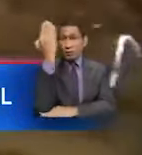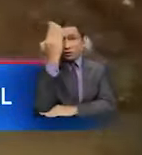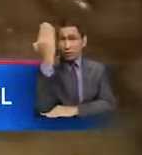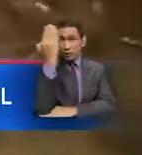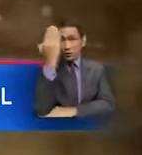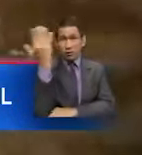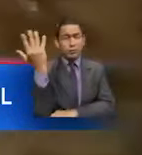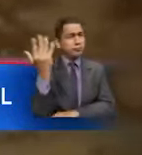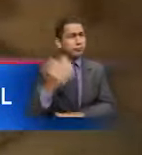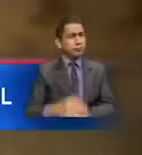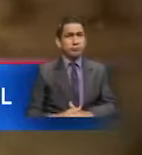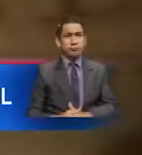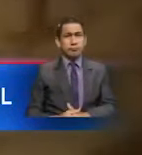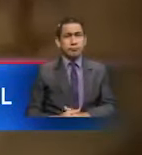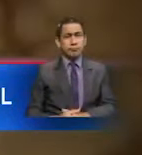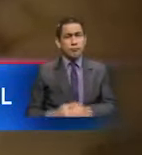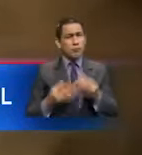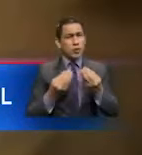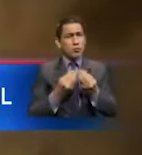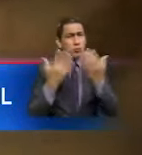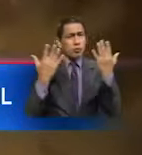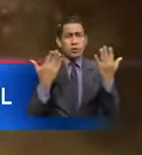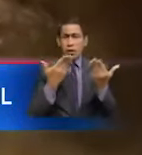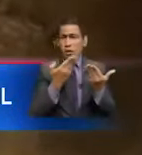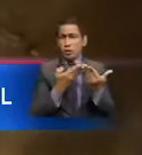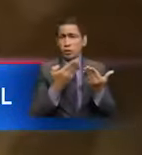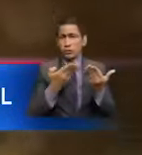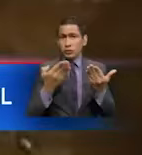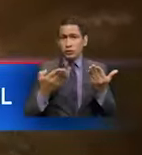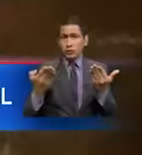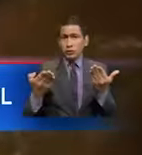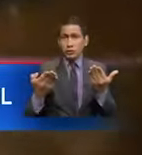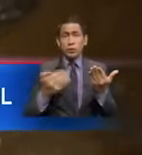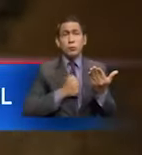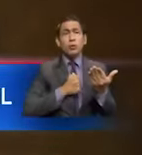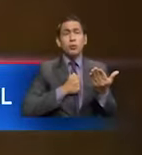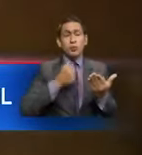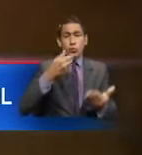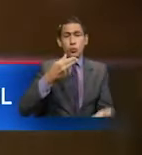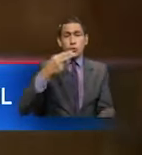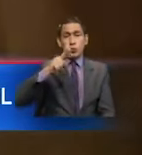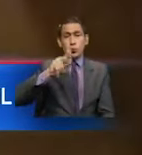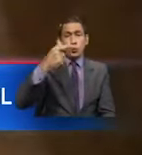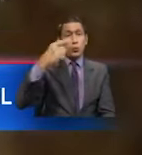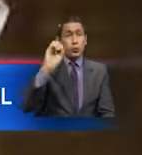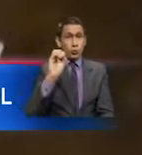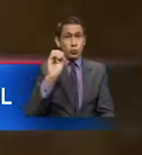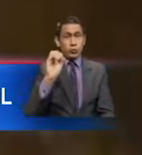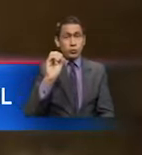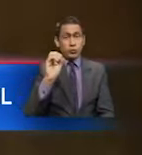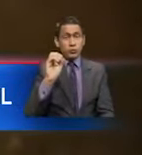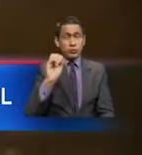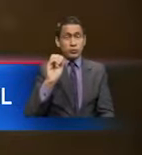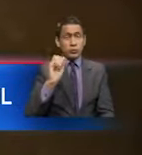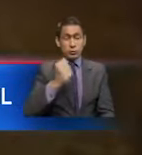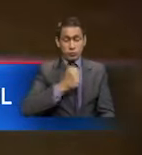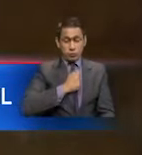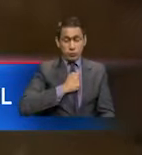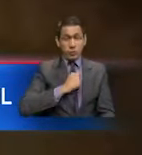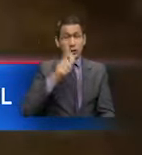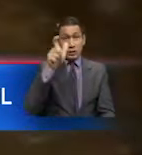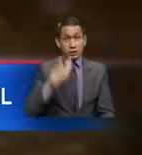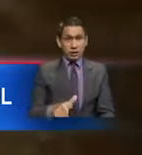había muchos, pero muchos artículos del señor Hugo Zambrano, que él está afuera, él está en la parte afuera de la